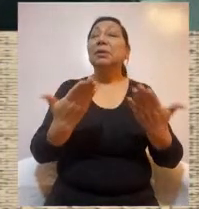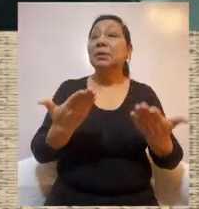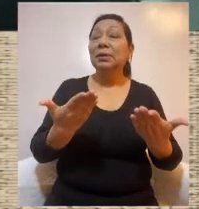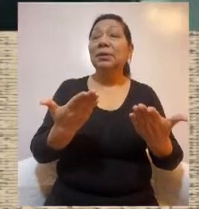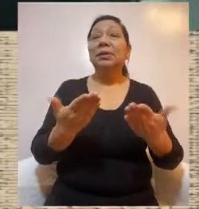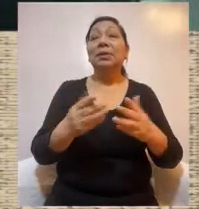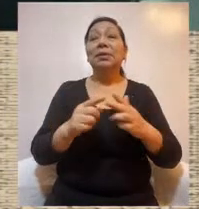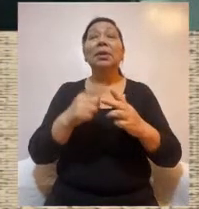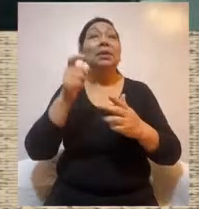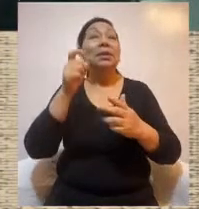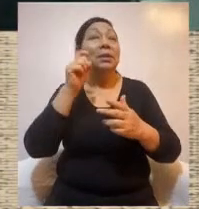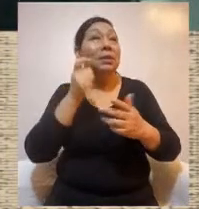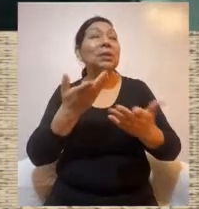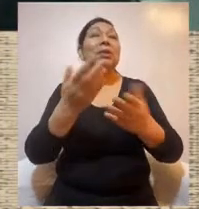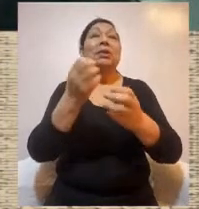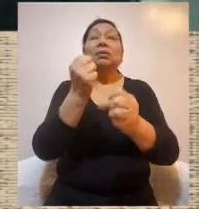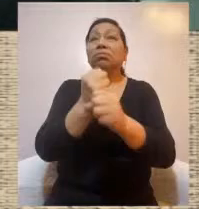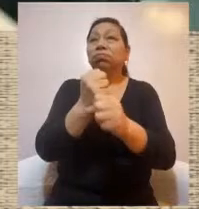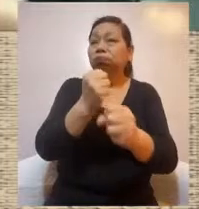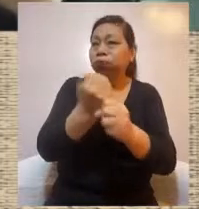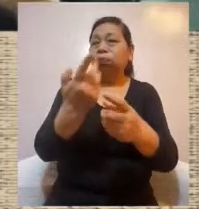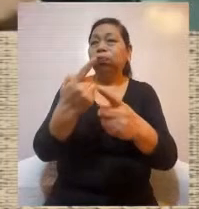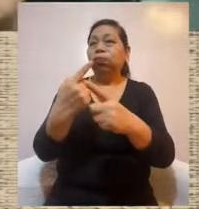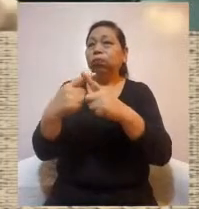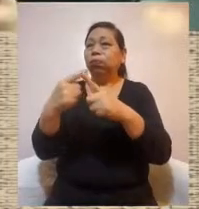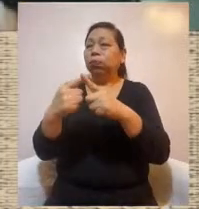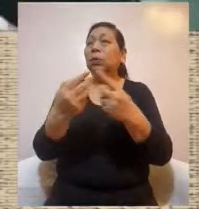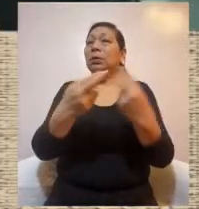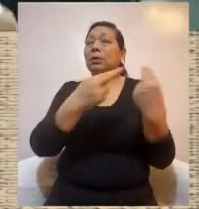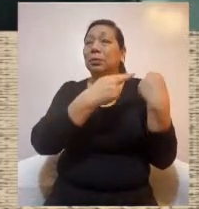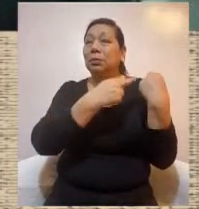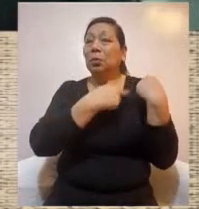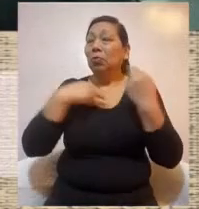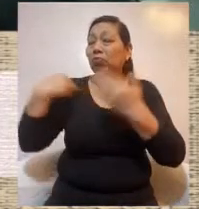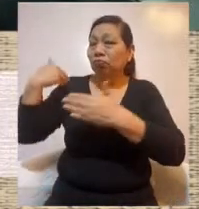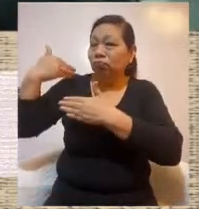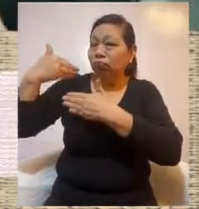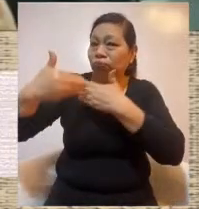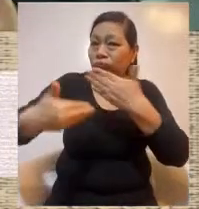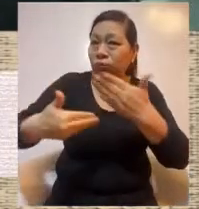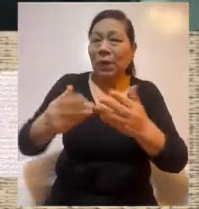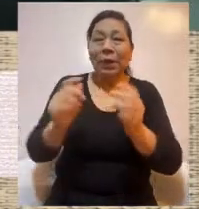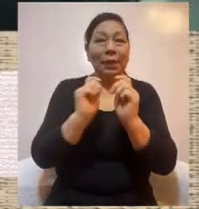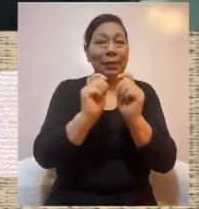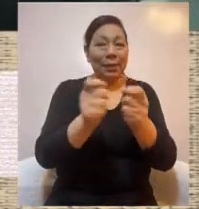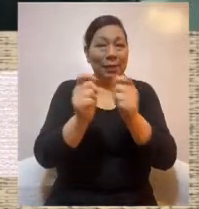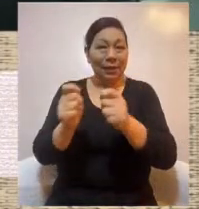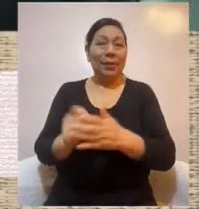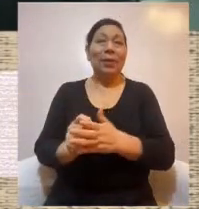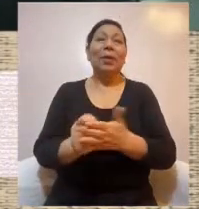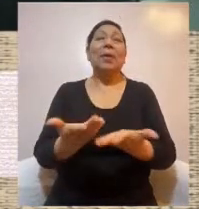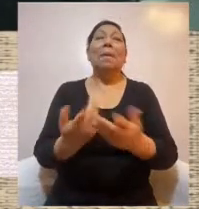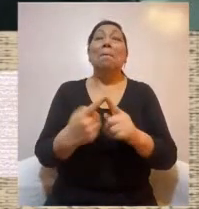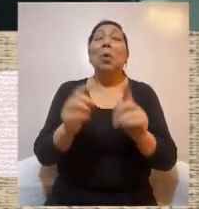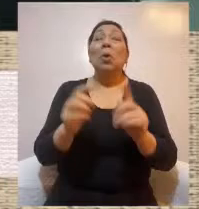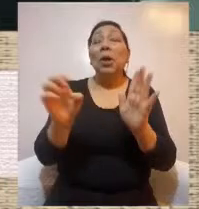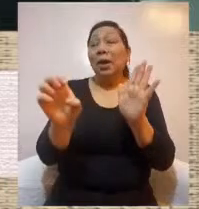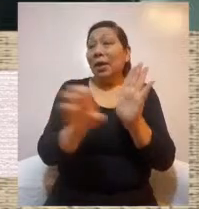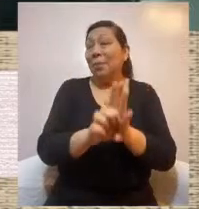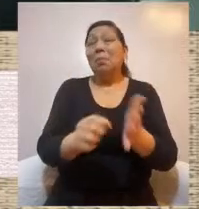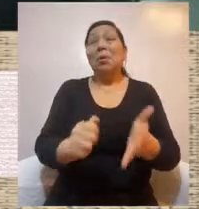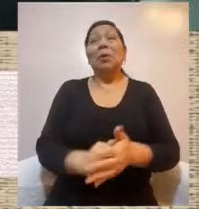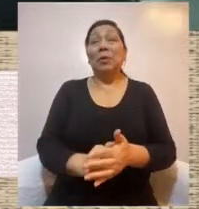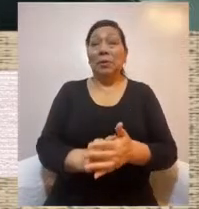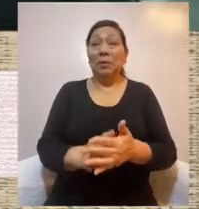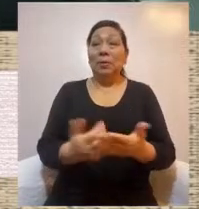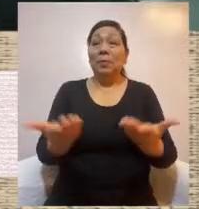entre ellos la división sexual del trabajo, los distintos papeles tradicionales que se asignan por razón del sexo, por ejemplo,